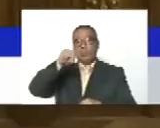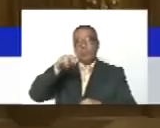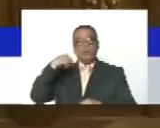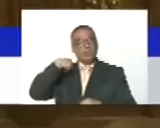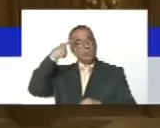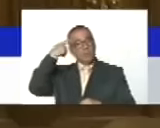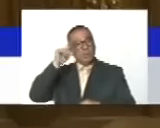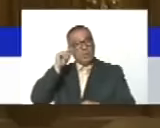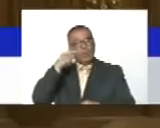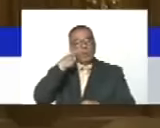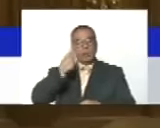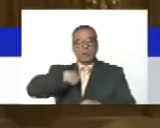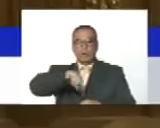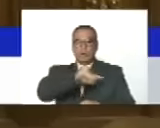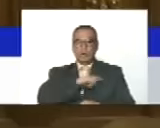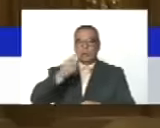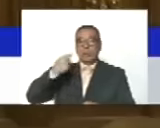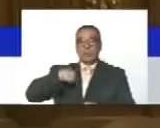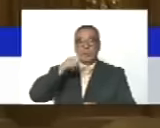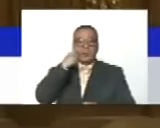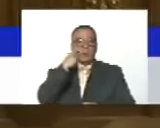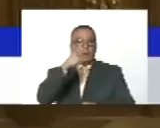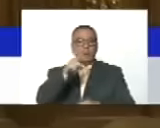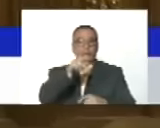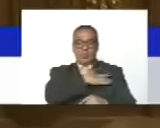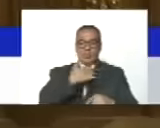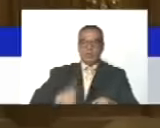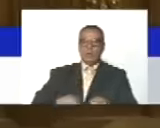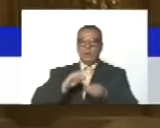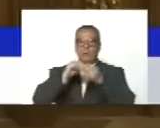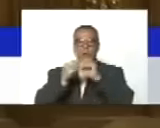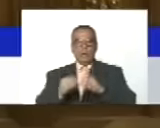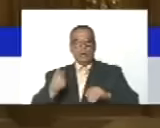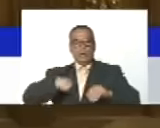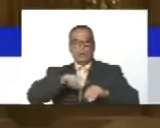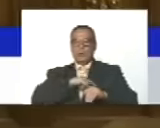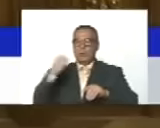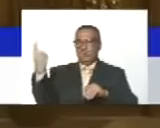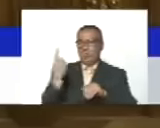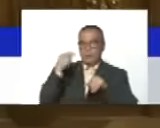creo que nosotros tenemos que mirar a China. ¿Cuál es el modelo que nosotros queremos